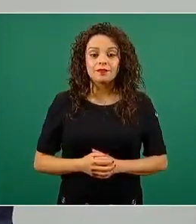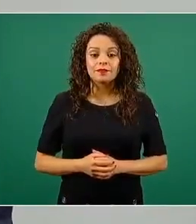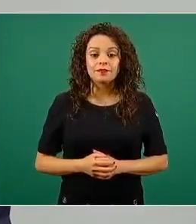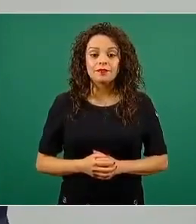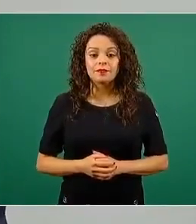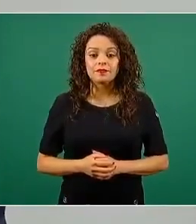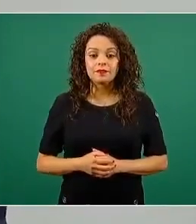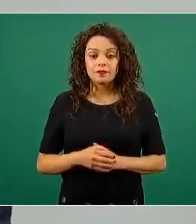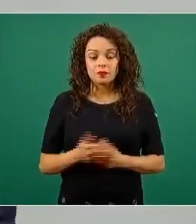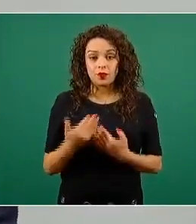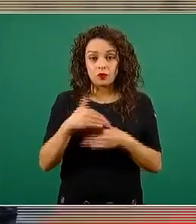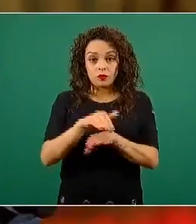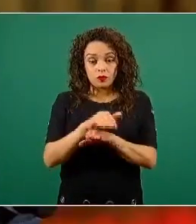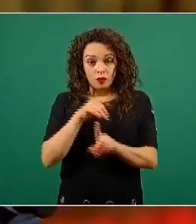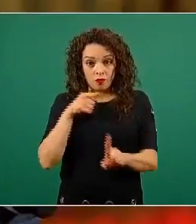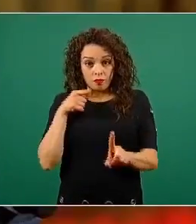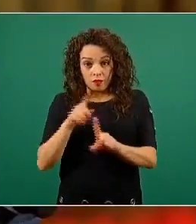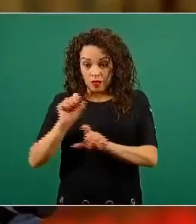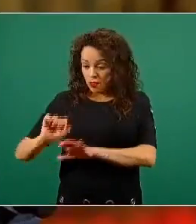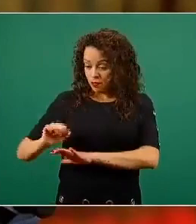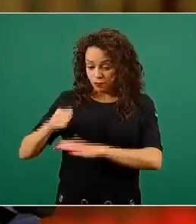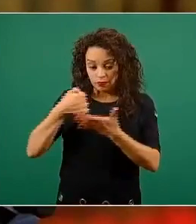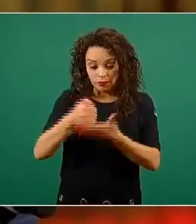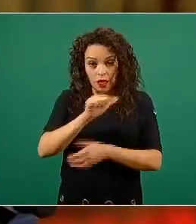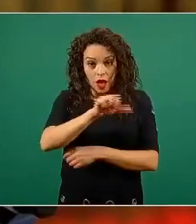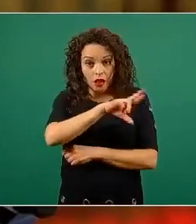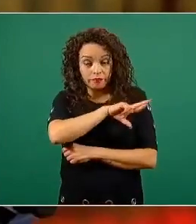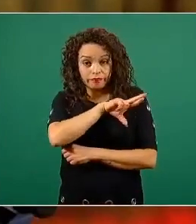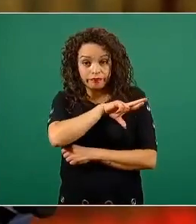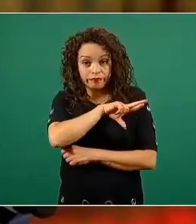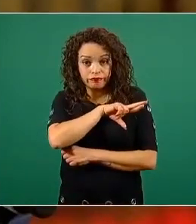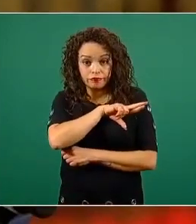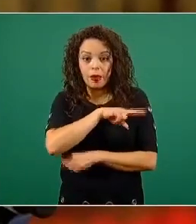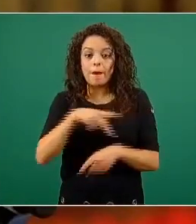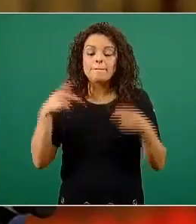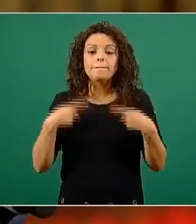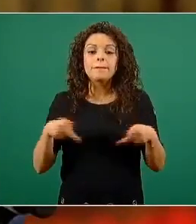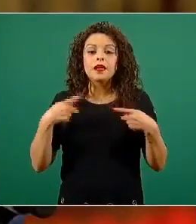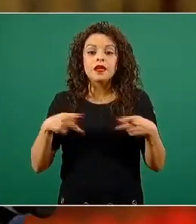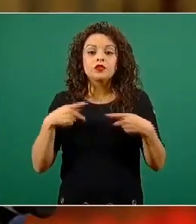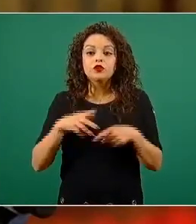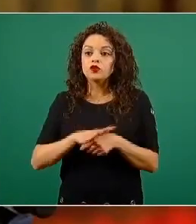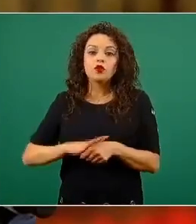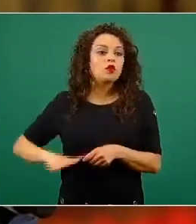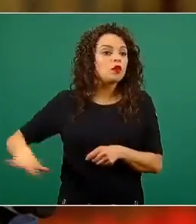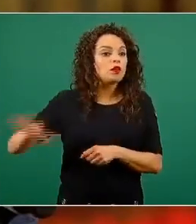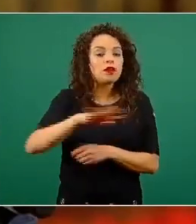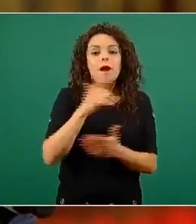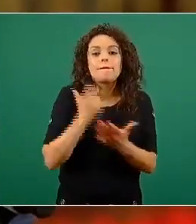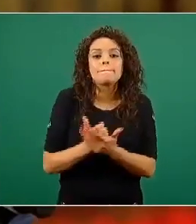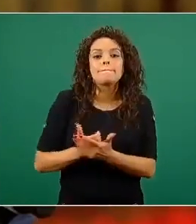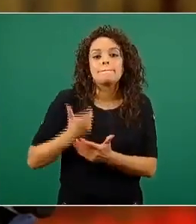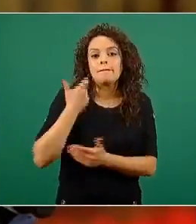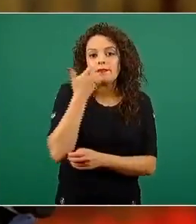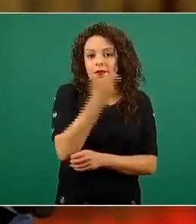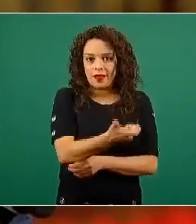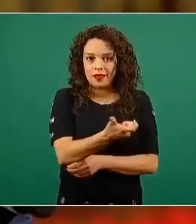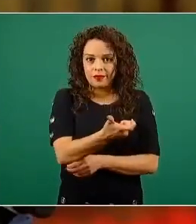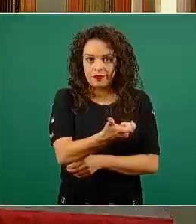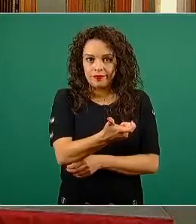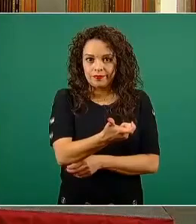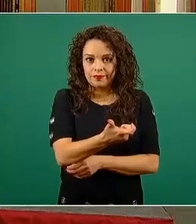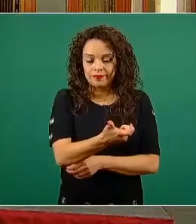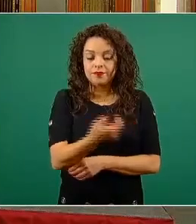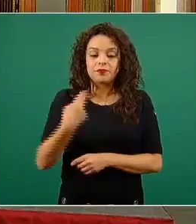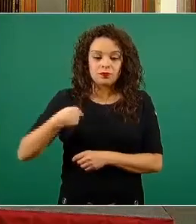es el financiamiento en el sector privado, es el bolsillo de las personas el que aporta a ese financiamiento. Y sabemos